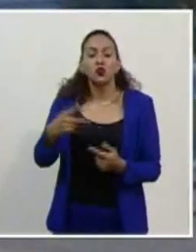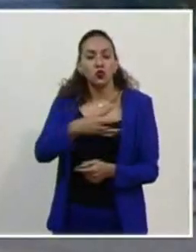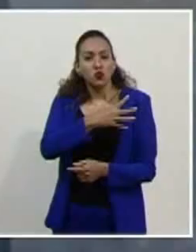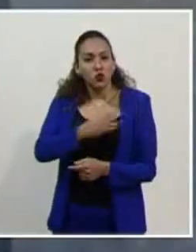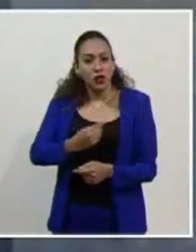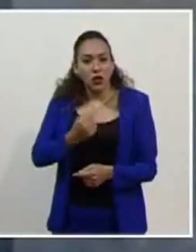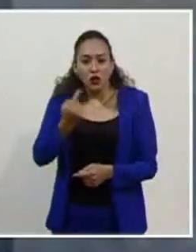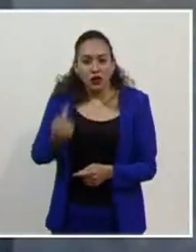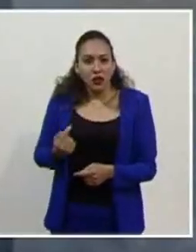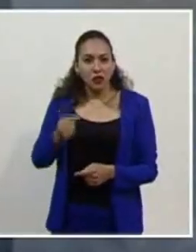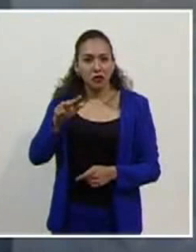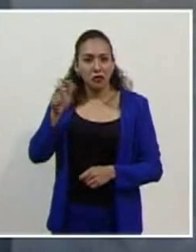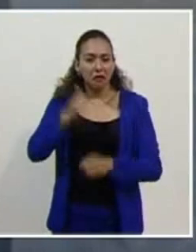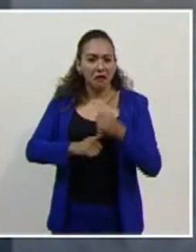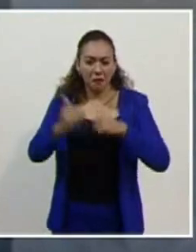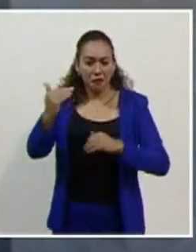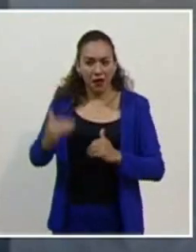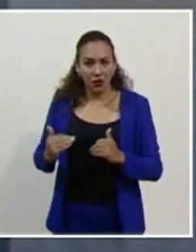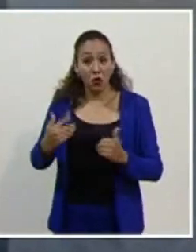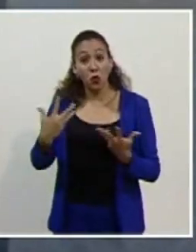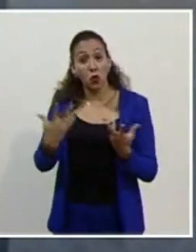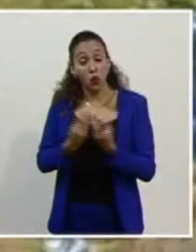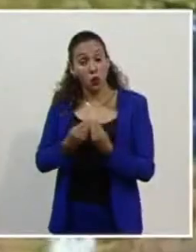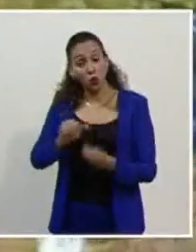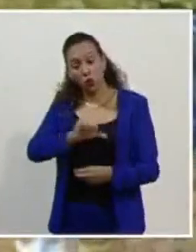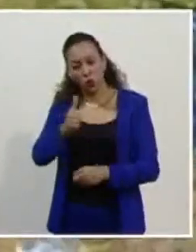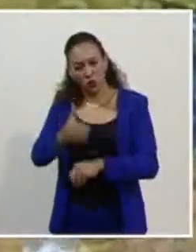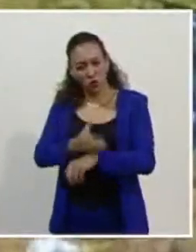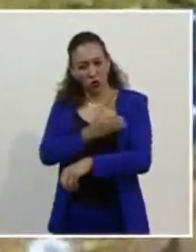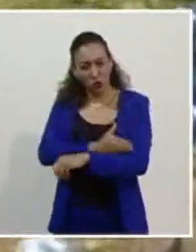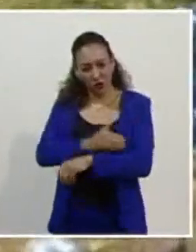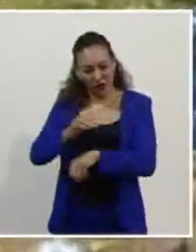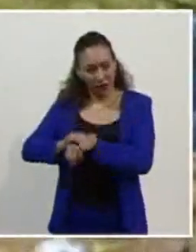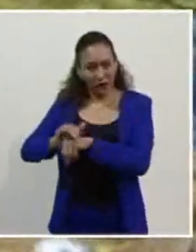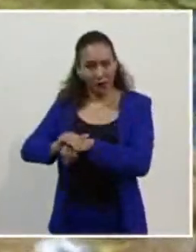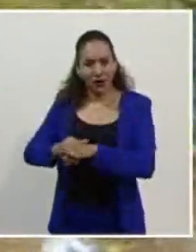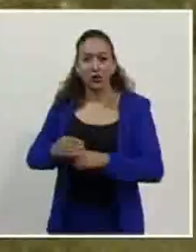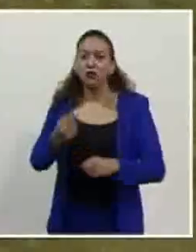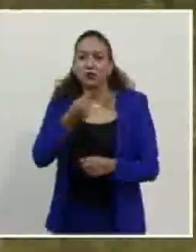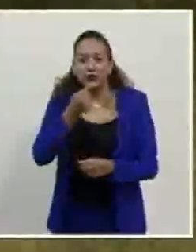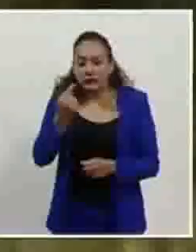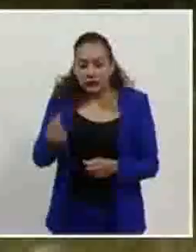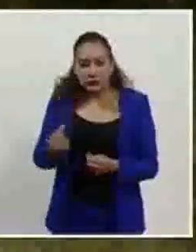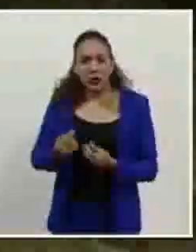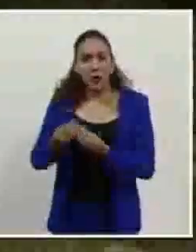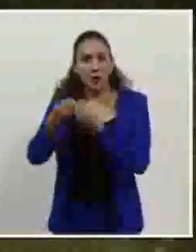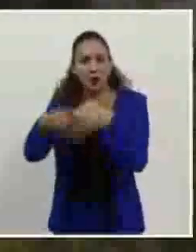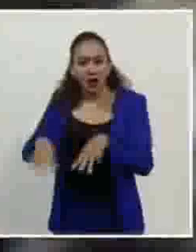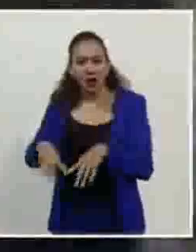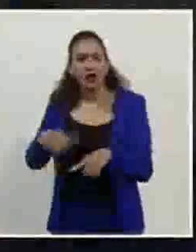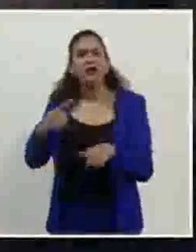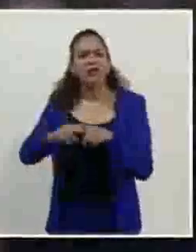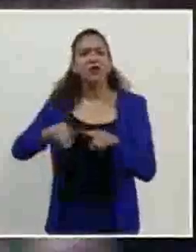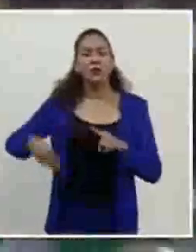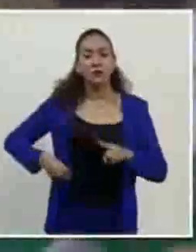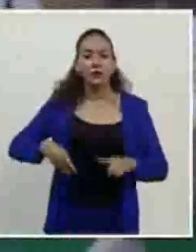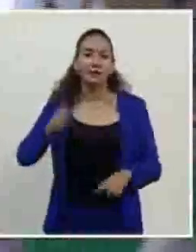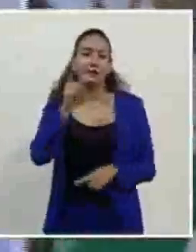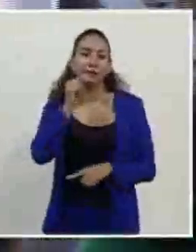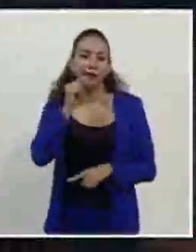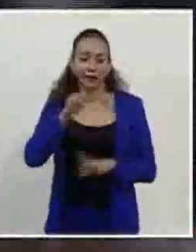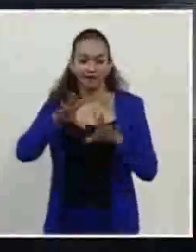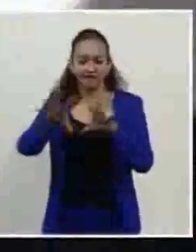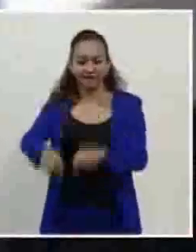quien junto con otros jóvenes fue víctima de desaparición forzada por parte de policías y civiles armados. Ante las denuncias de familiares